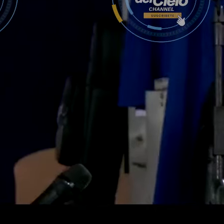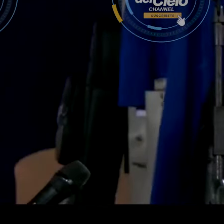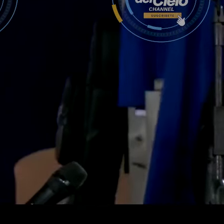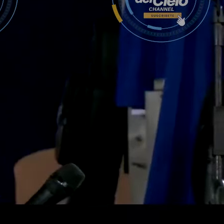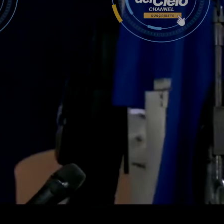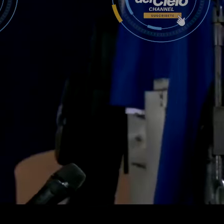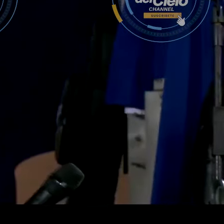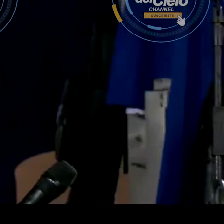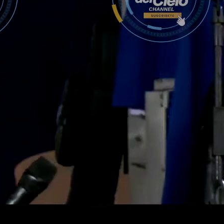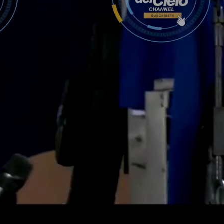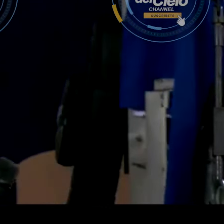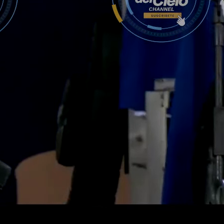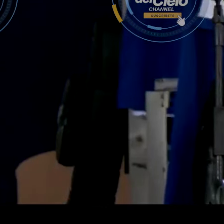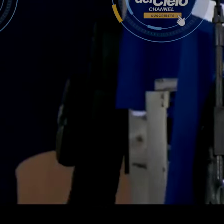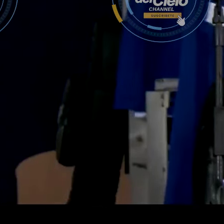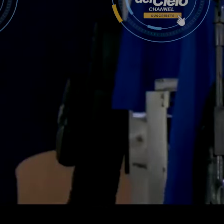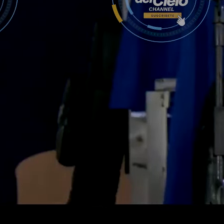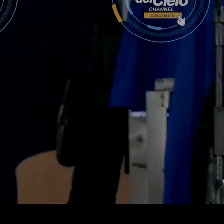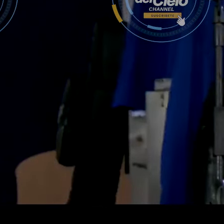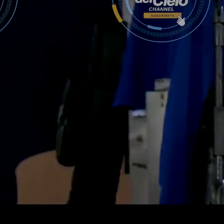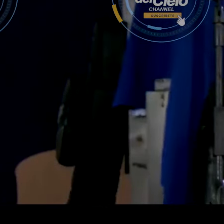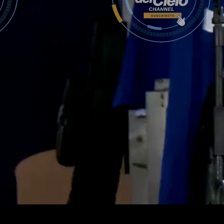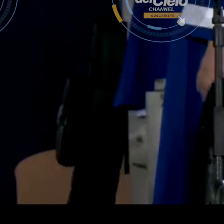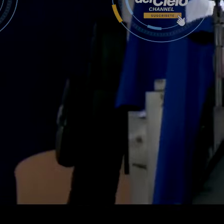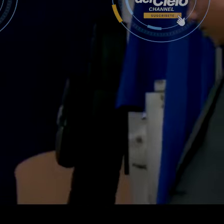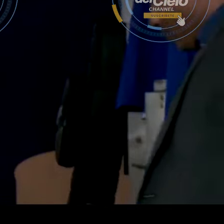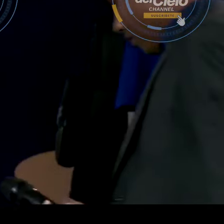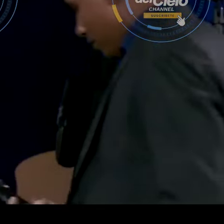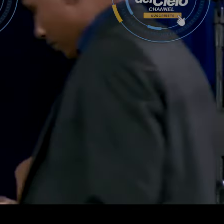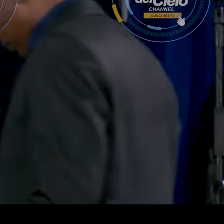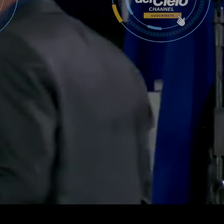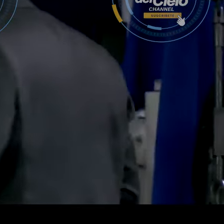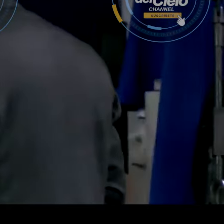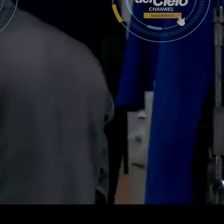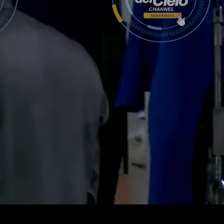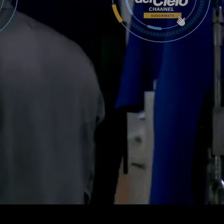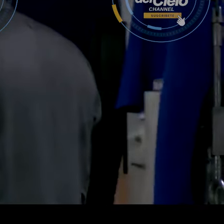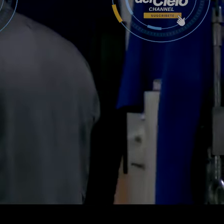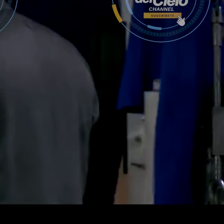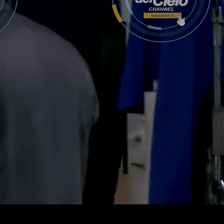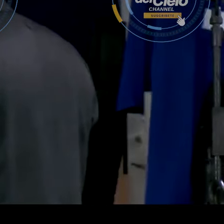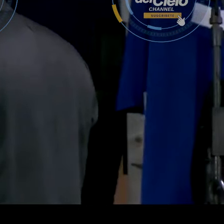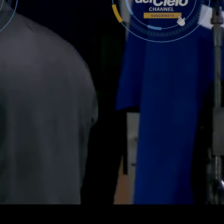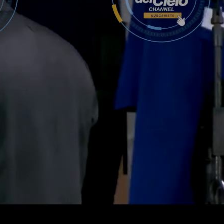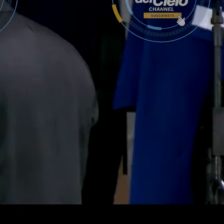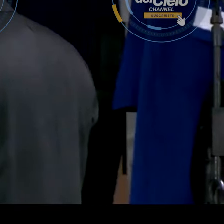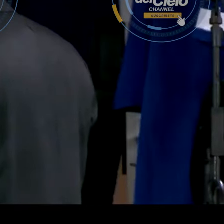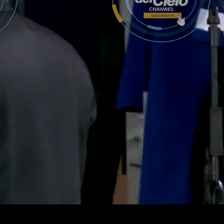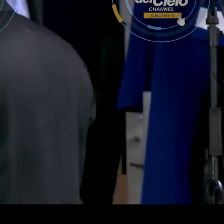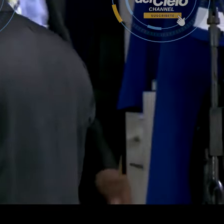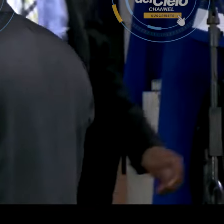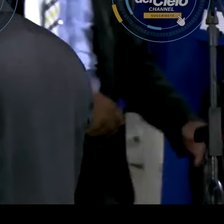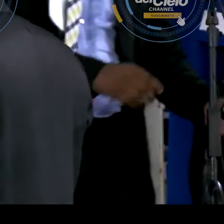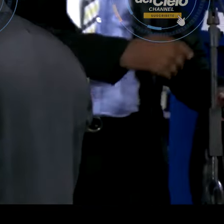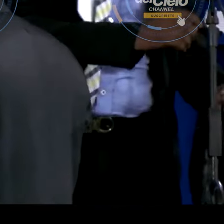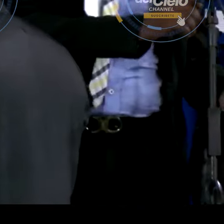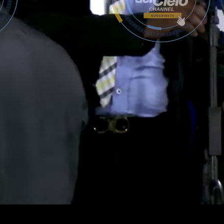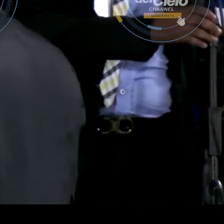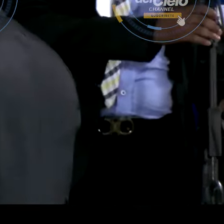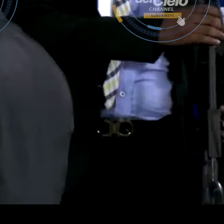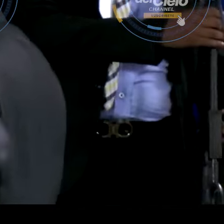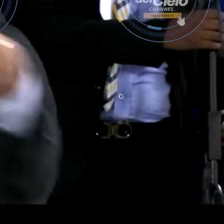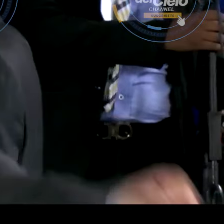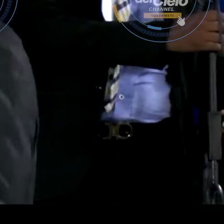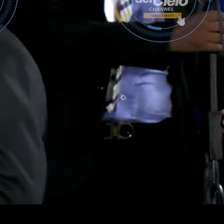Mi hermano, dele gracias a Dios por estar en el verdadero evangelio. Dígale al